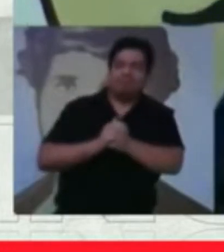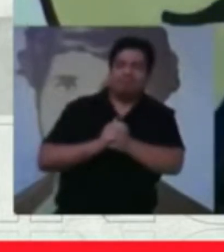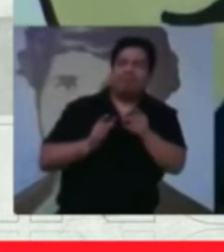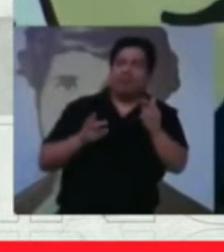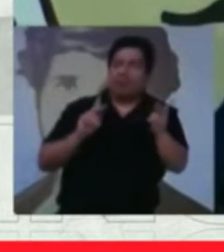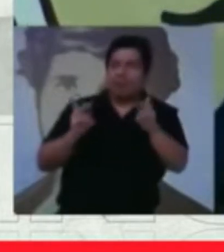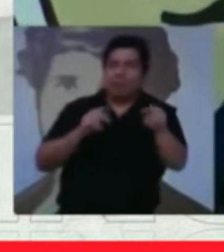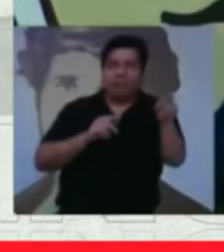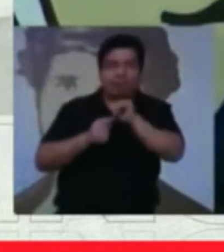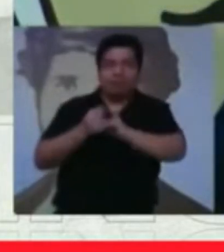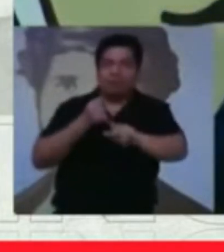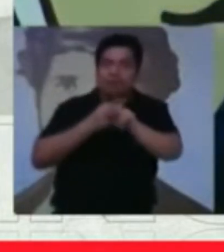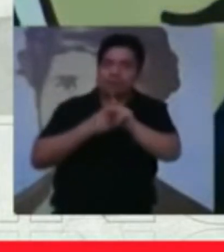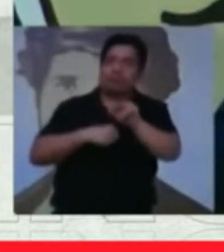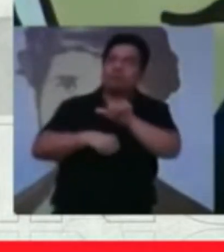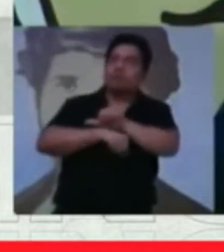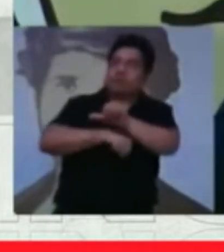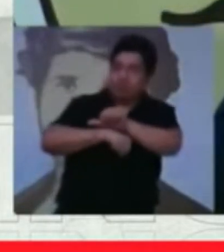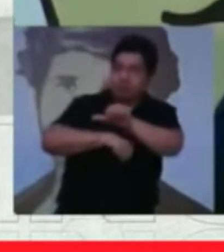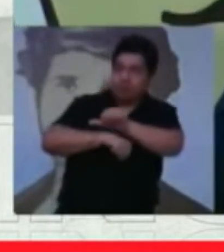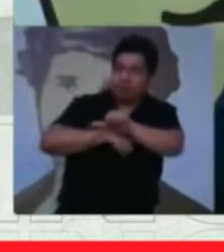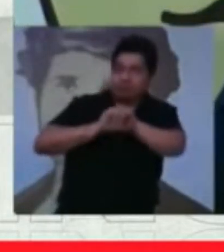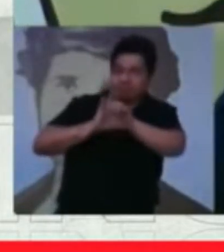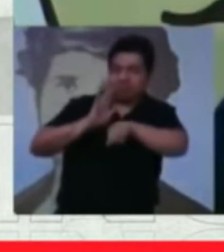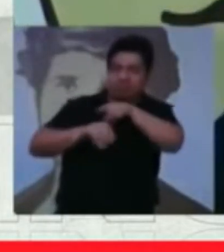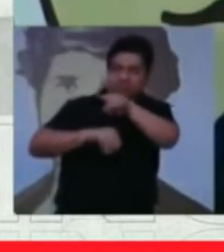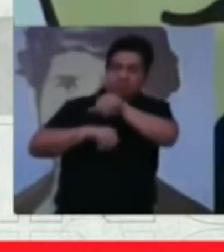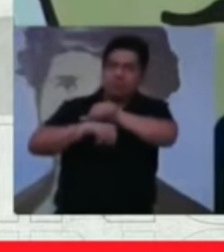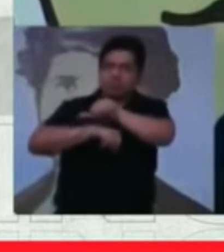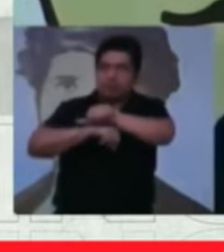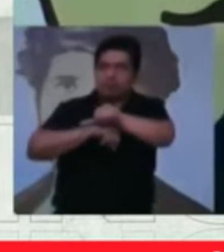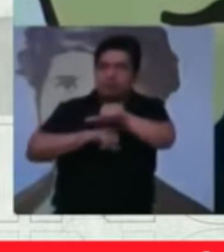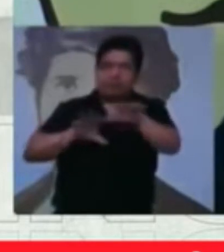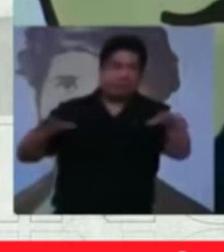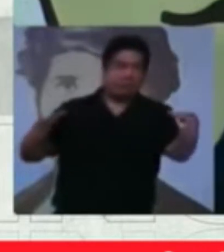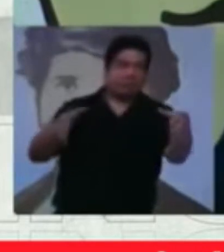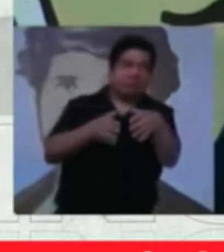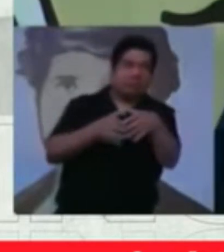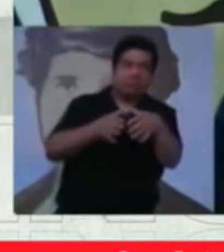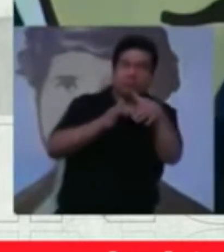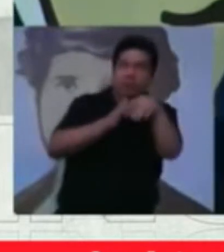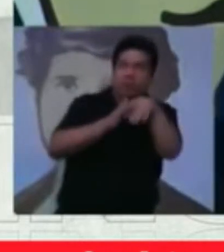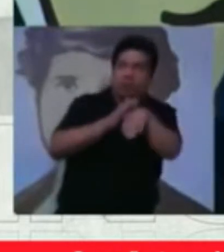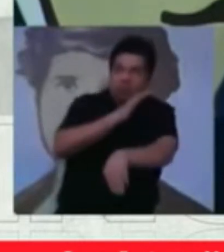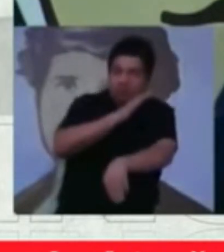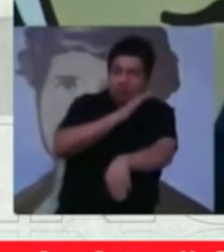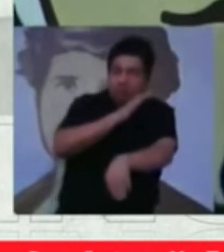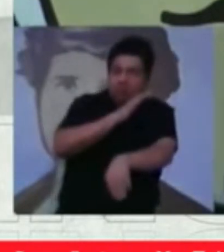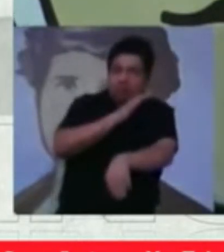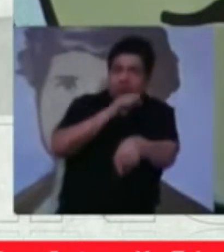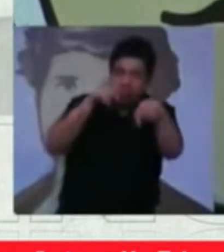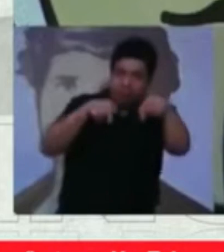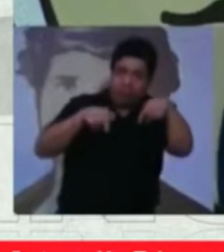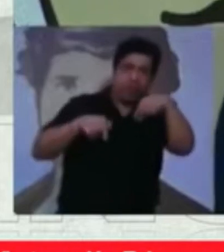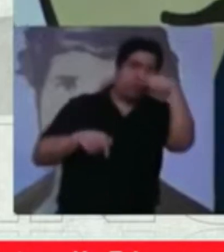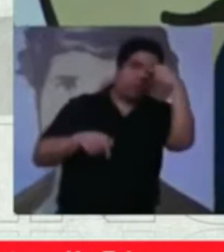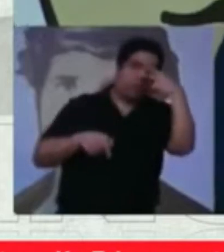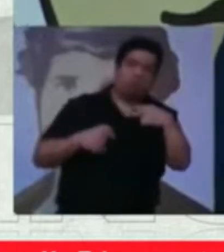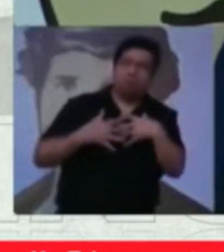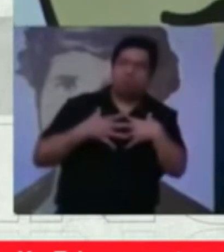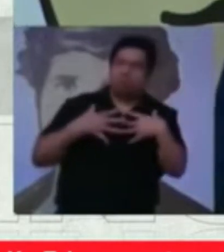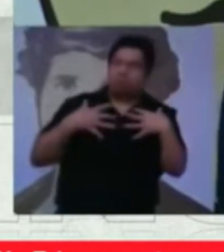mientras en países como Argentina espacios como este van a la baja en México me